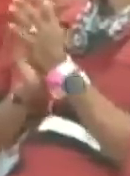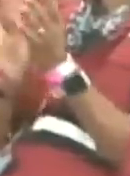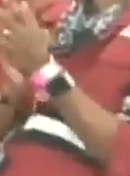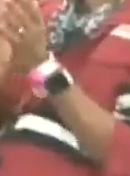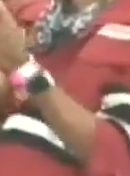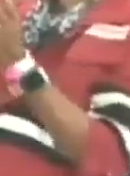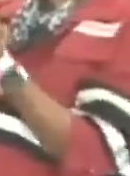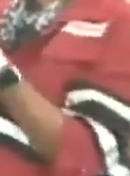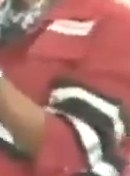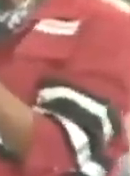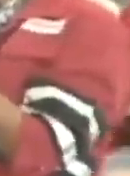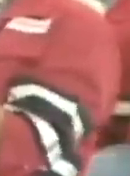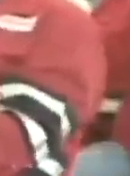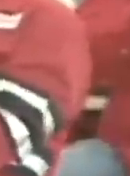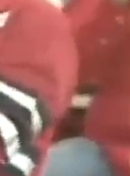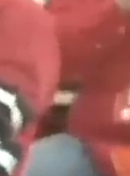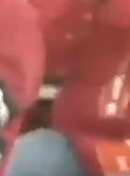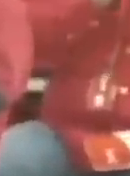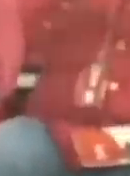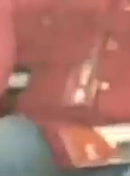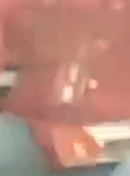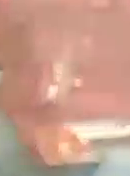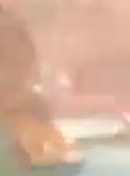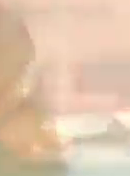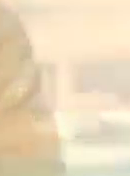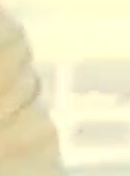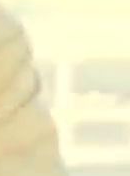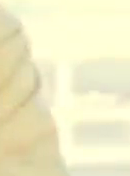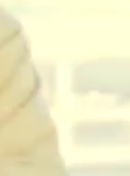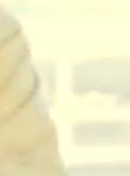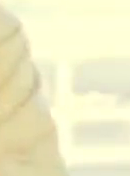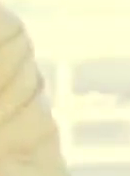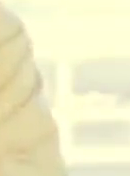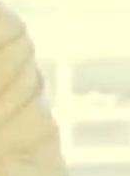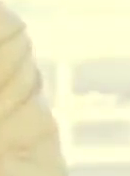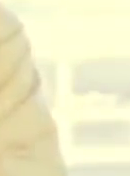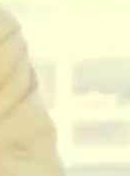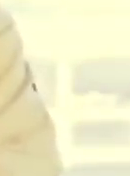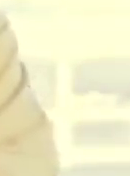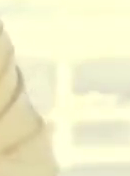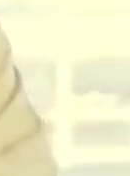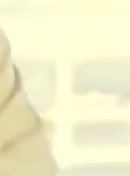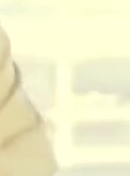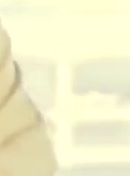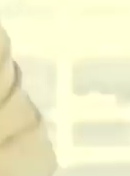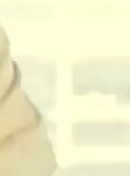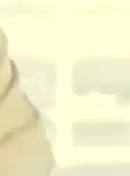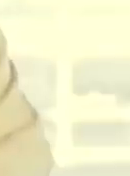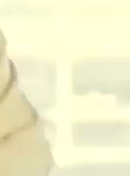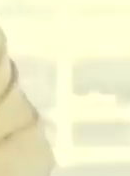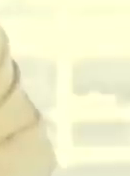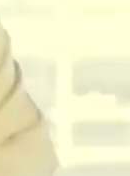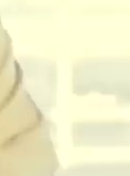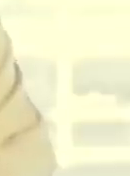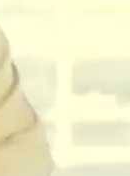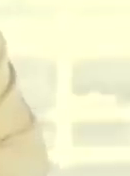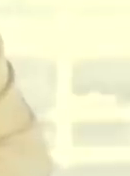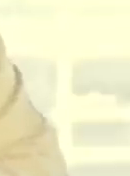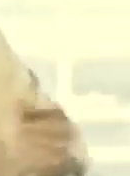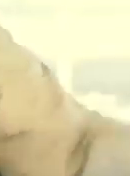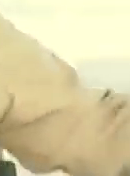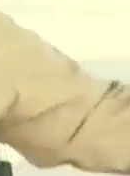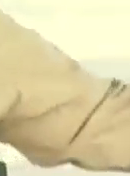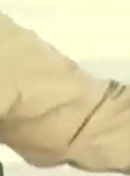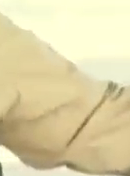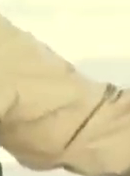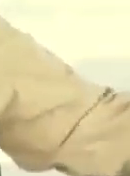del derecho a la salud, del derecho a la educación, del derecho a la vivienda, del derecho a la alimentación. Esa es la verdad. Por eso yo